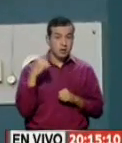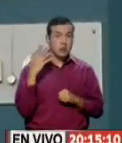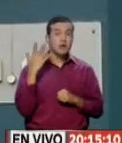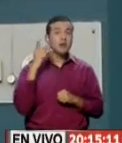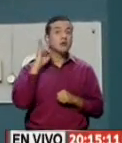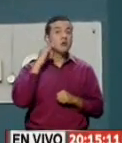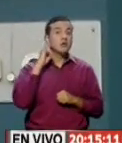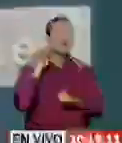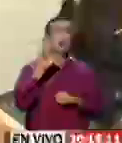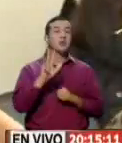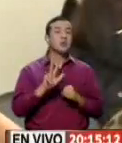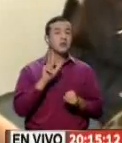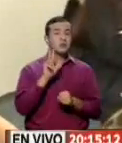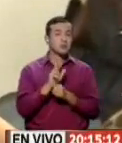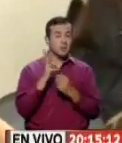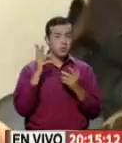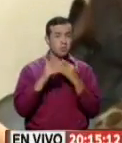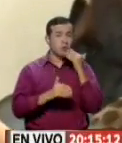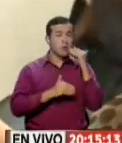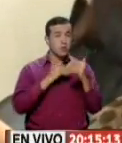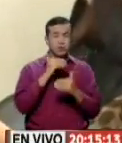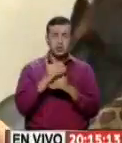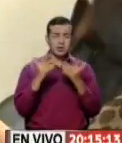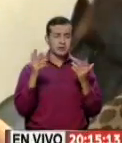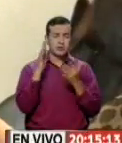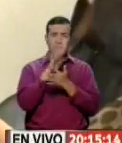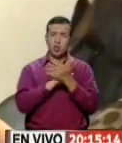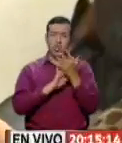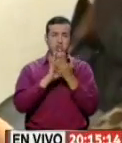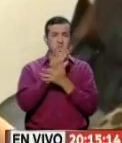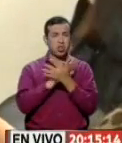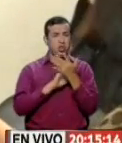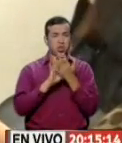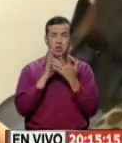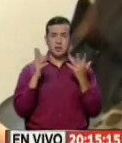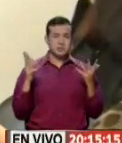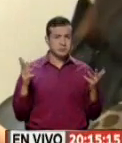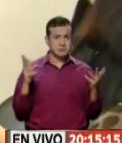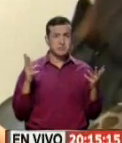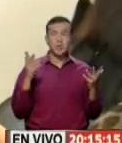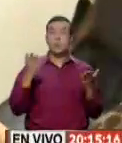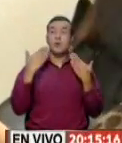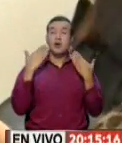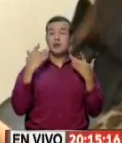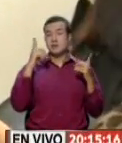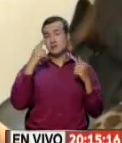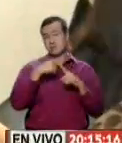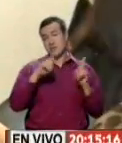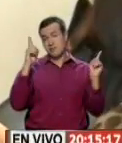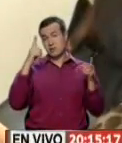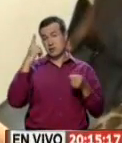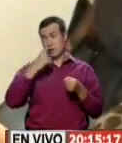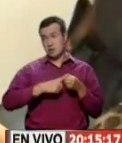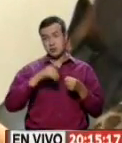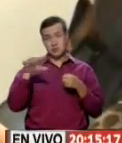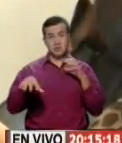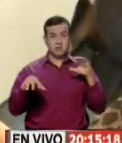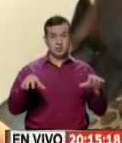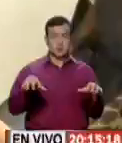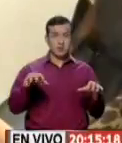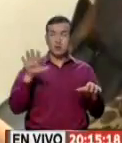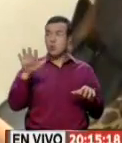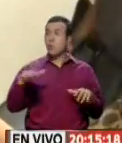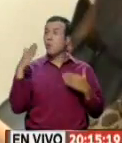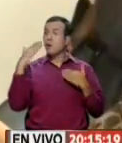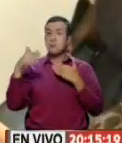a una niña de 3. Un proceso bastante viciado. En Guayaquil es muy diferente que acá en Quito. Hay cosas que